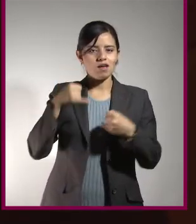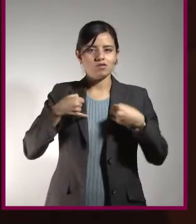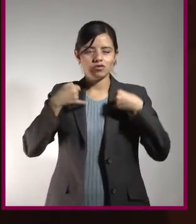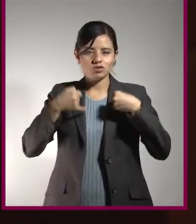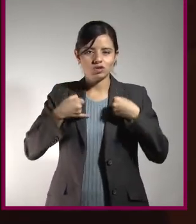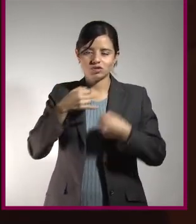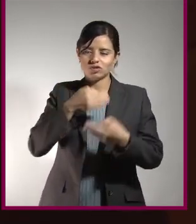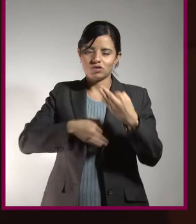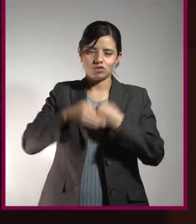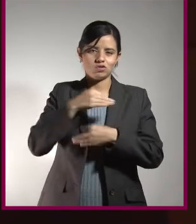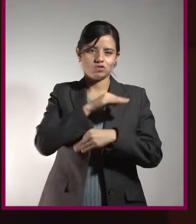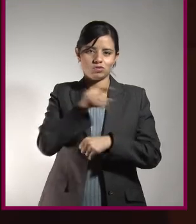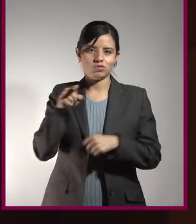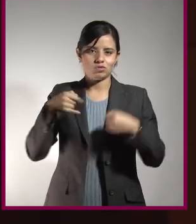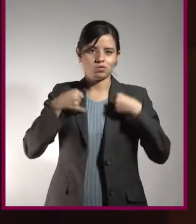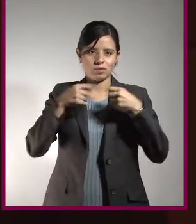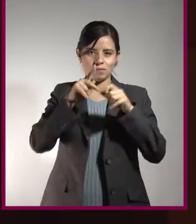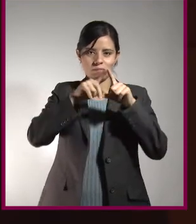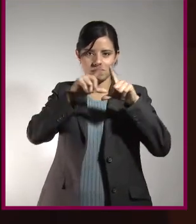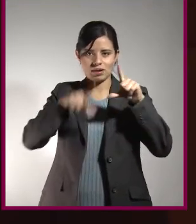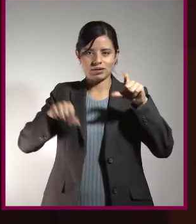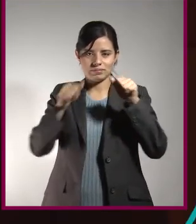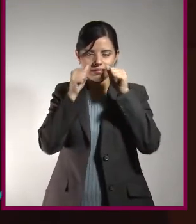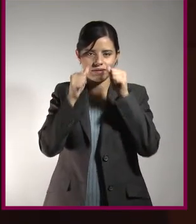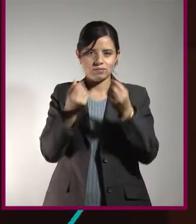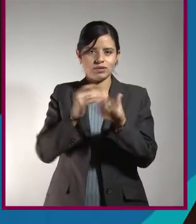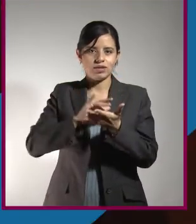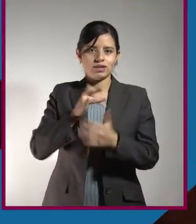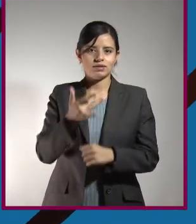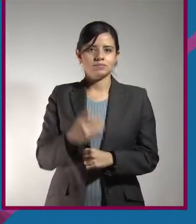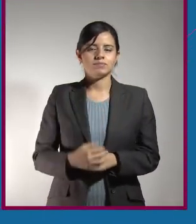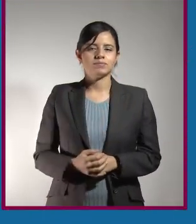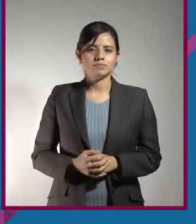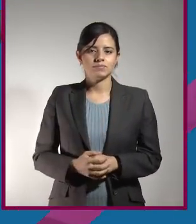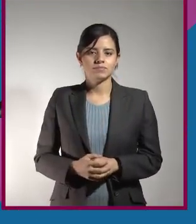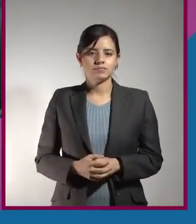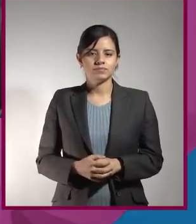a nosotros y a todos los jóvenes que nos están viendo en el país. Muchas gracias.